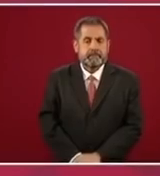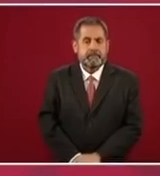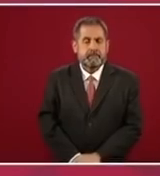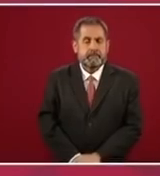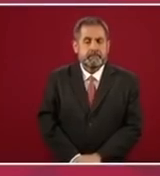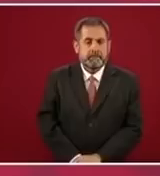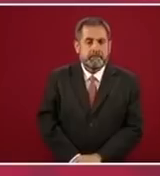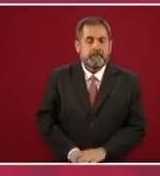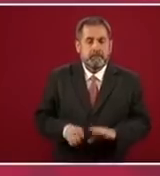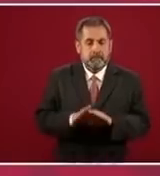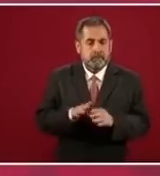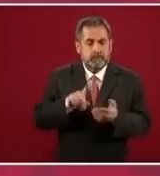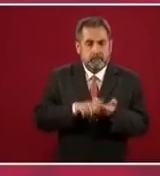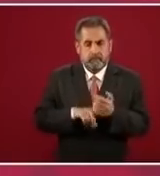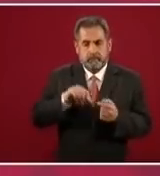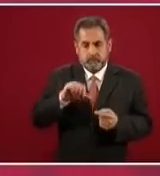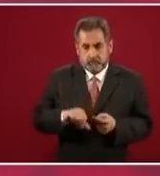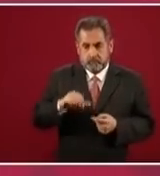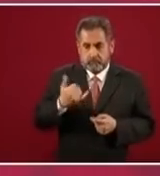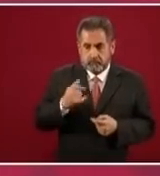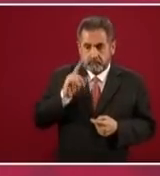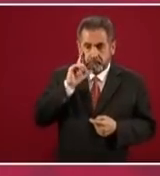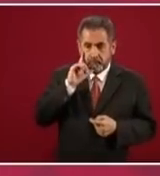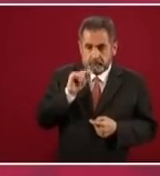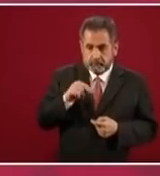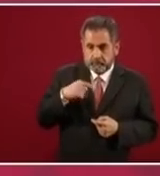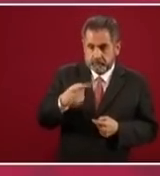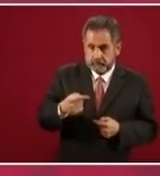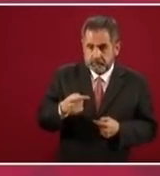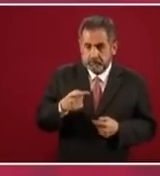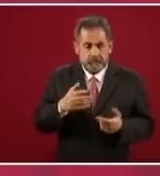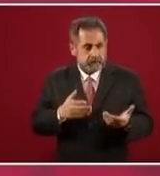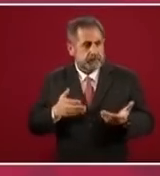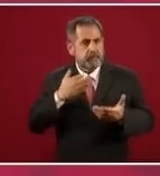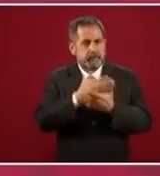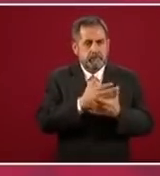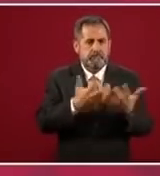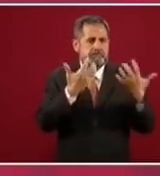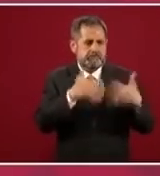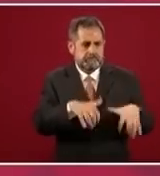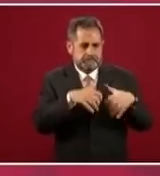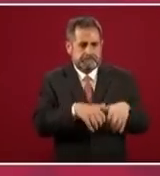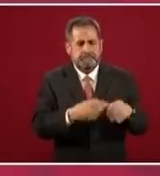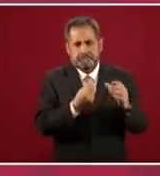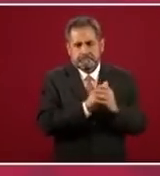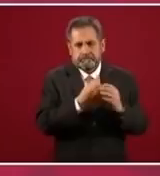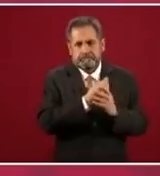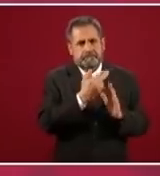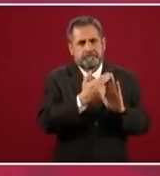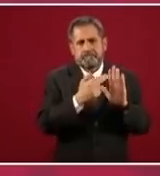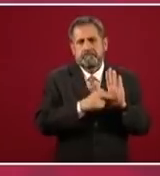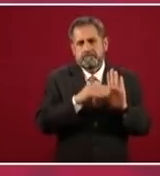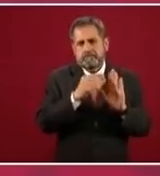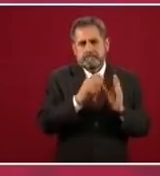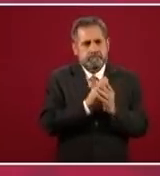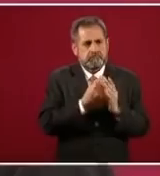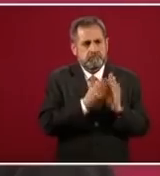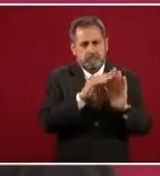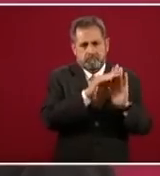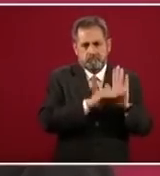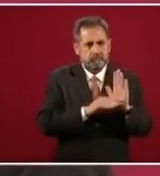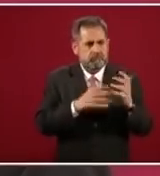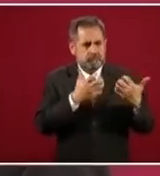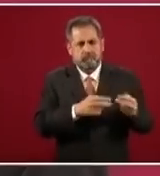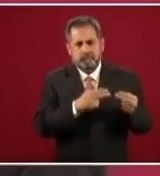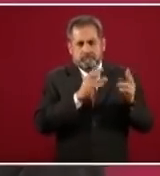los actos de hoy y de mañana, vamos a empresas, tienen sus protocolos, las